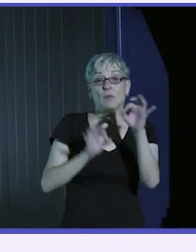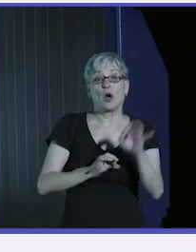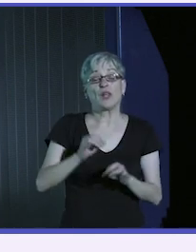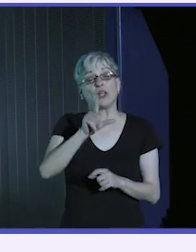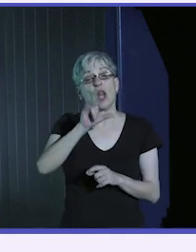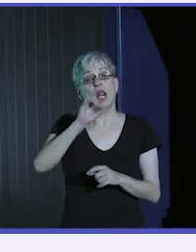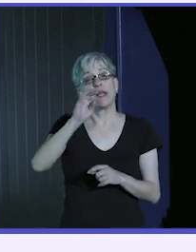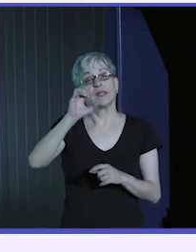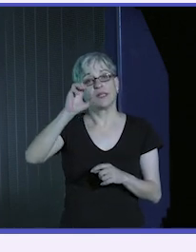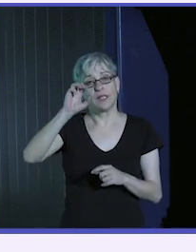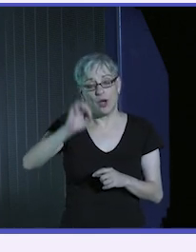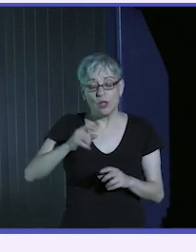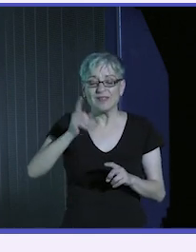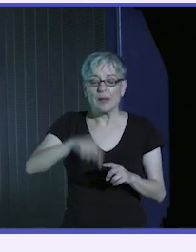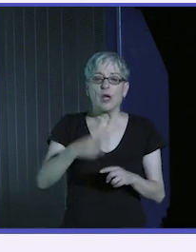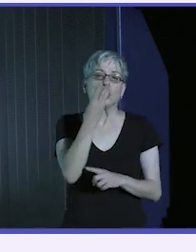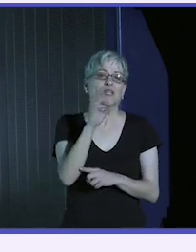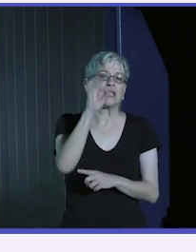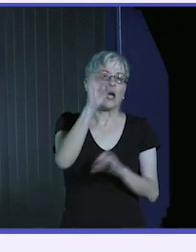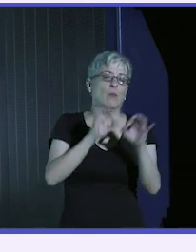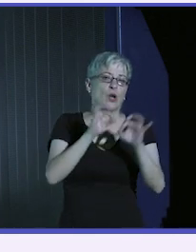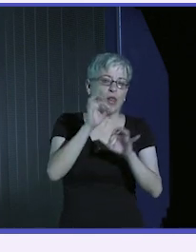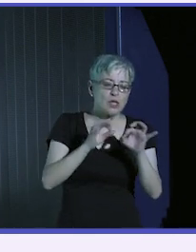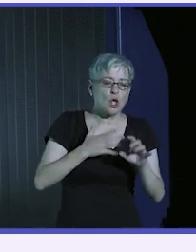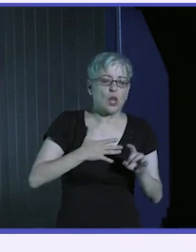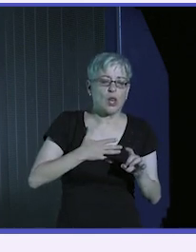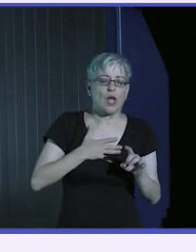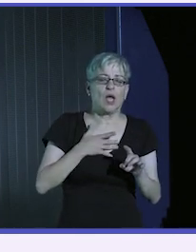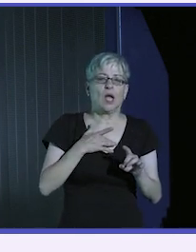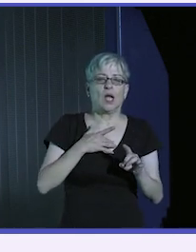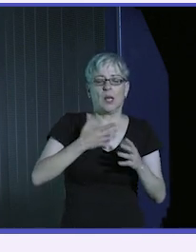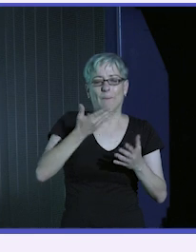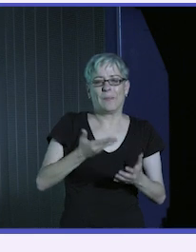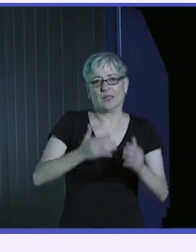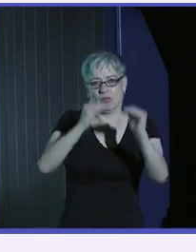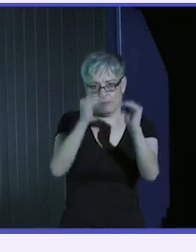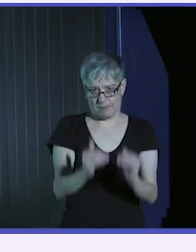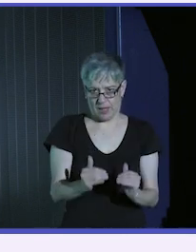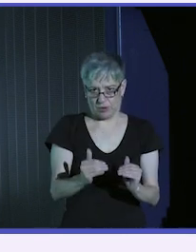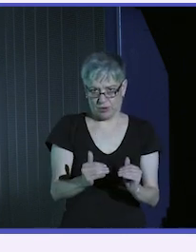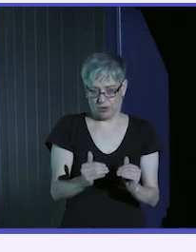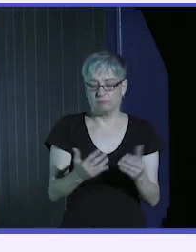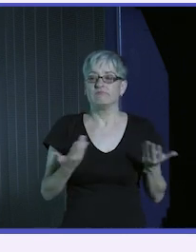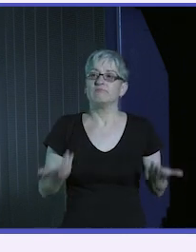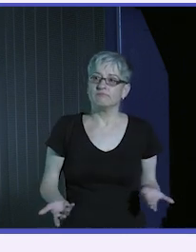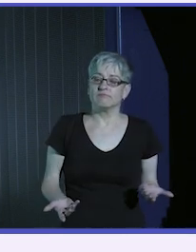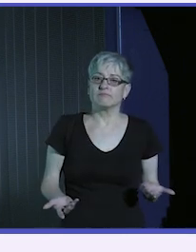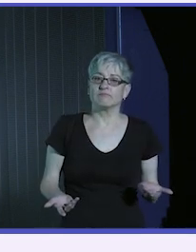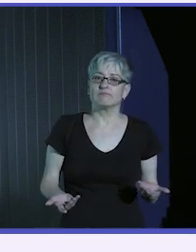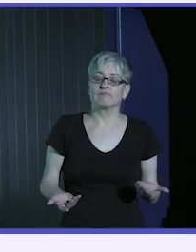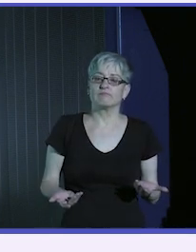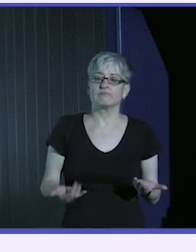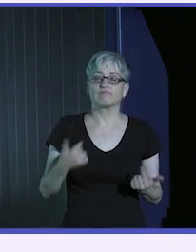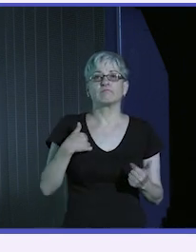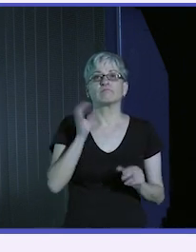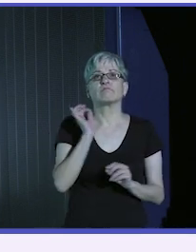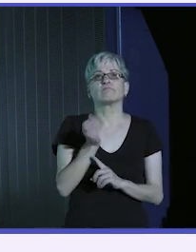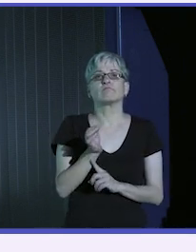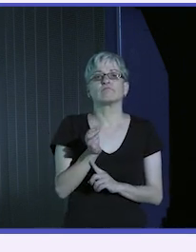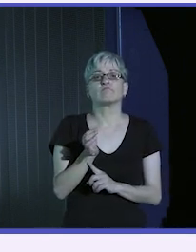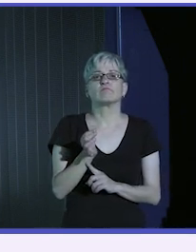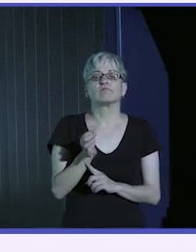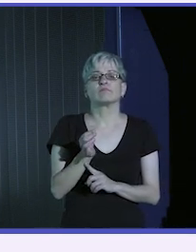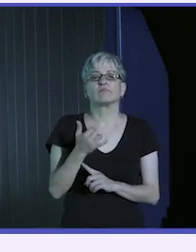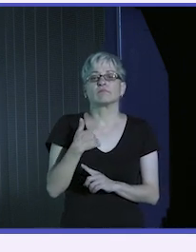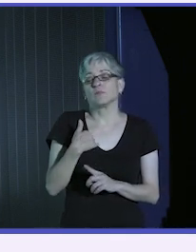eso supone un 30% menos de peso, 30% versus el 7% de avance que se estaba consiguiendo. Es cierto que es